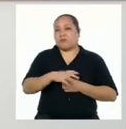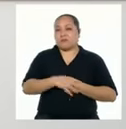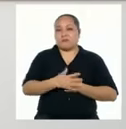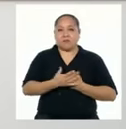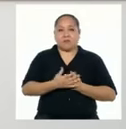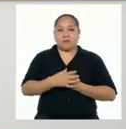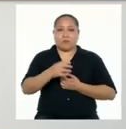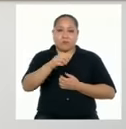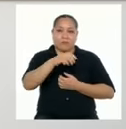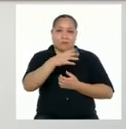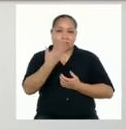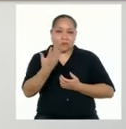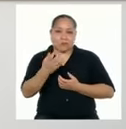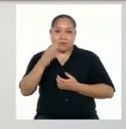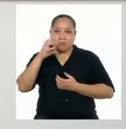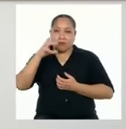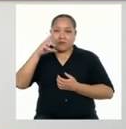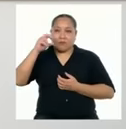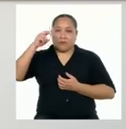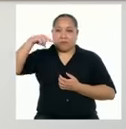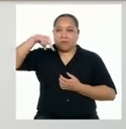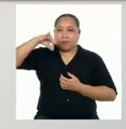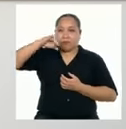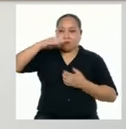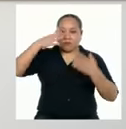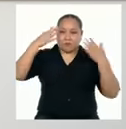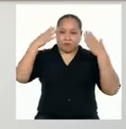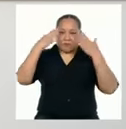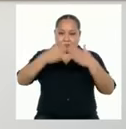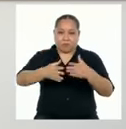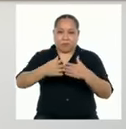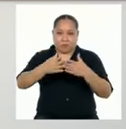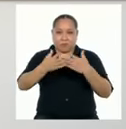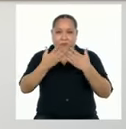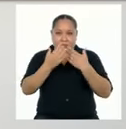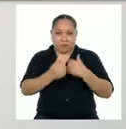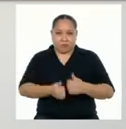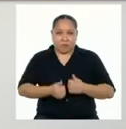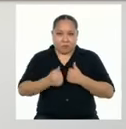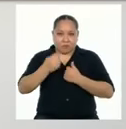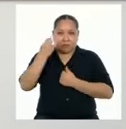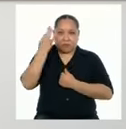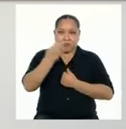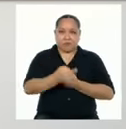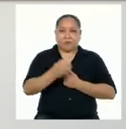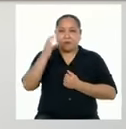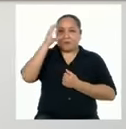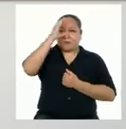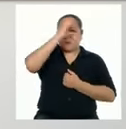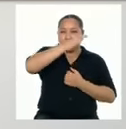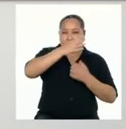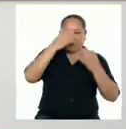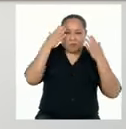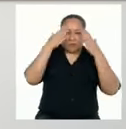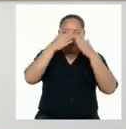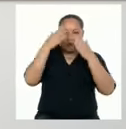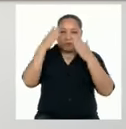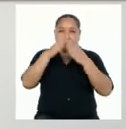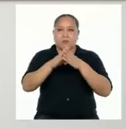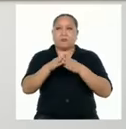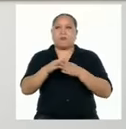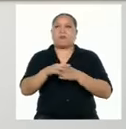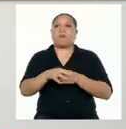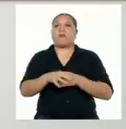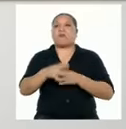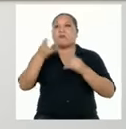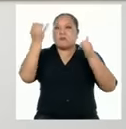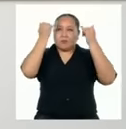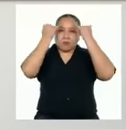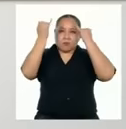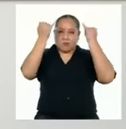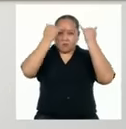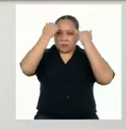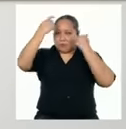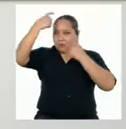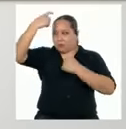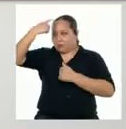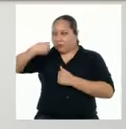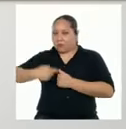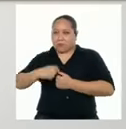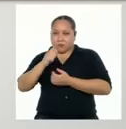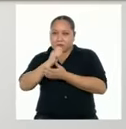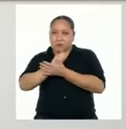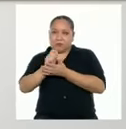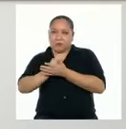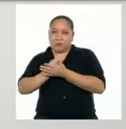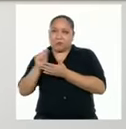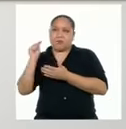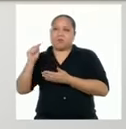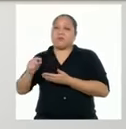de que la crónica se centra en los hechos reales y busca la objetividad, la perspectiva del cronista